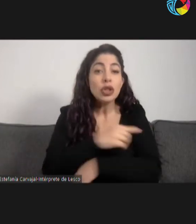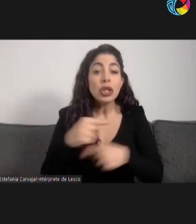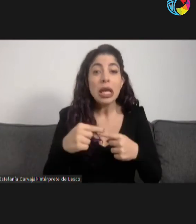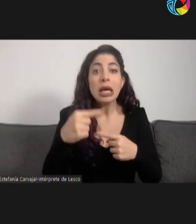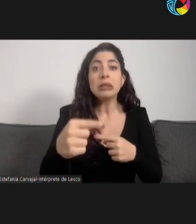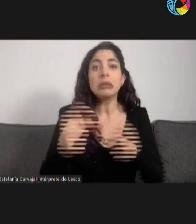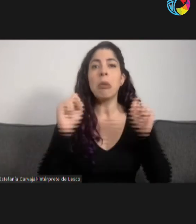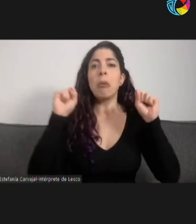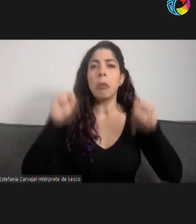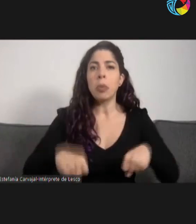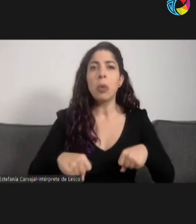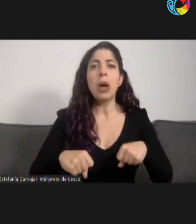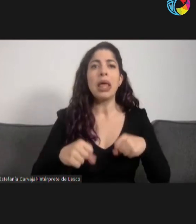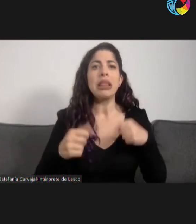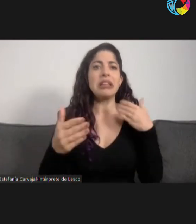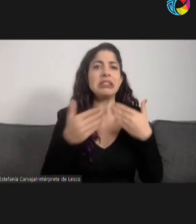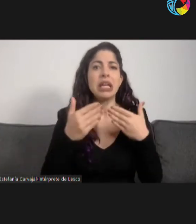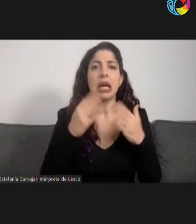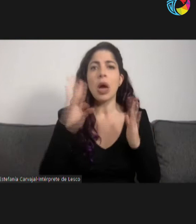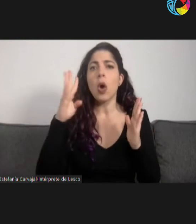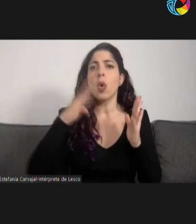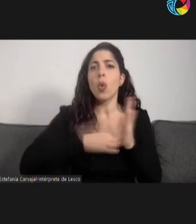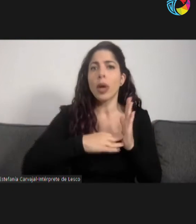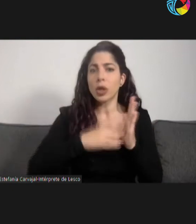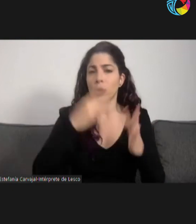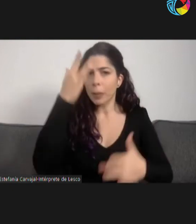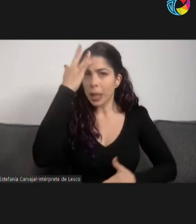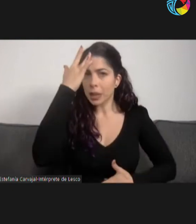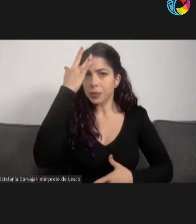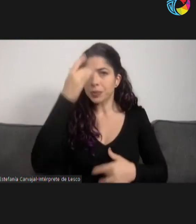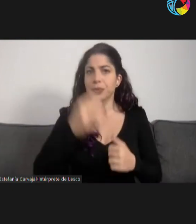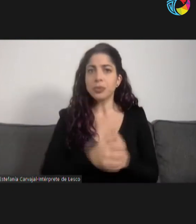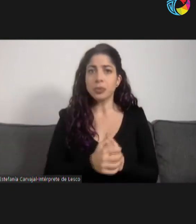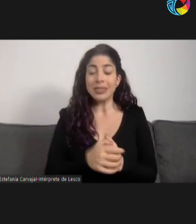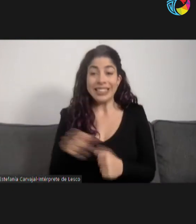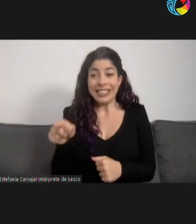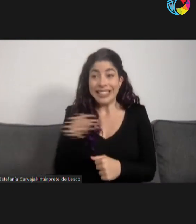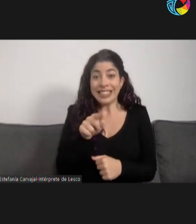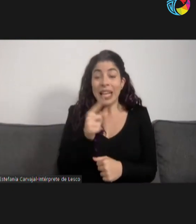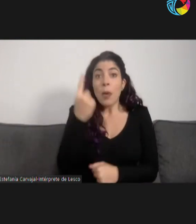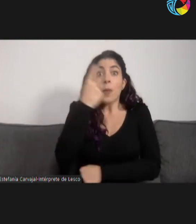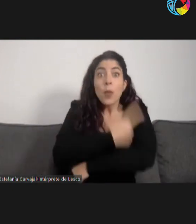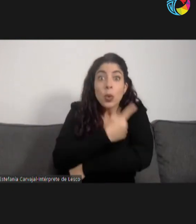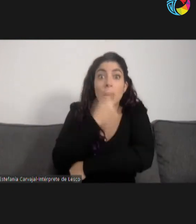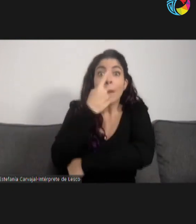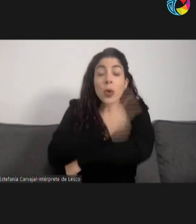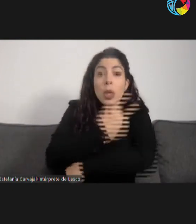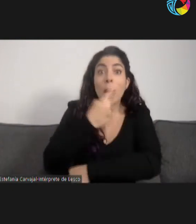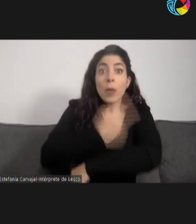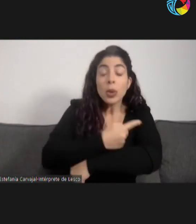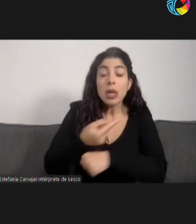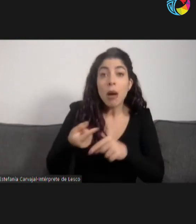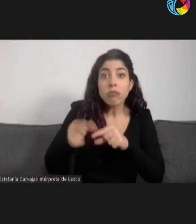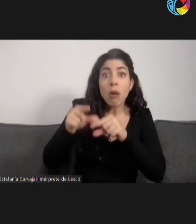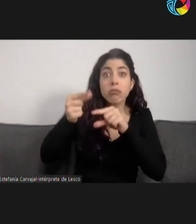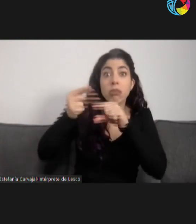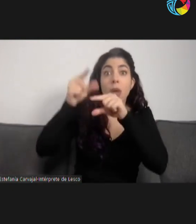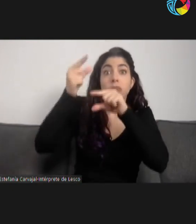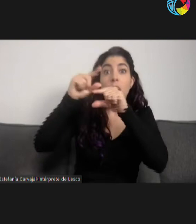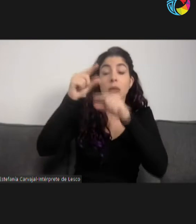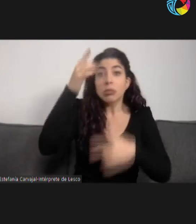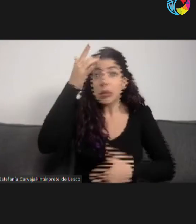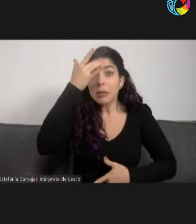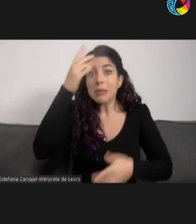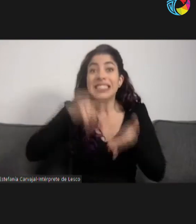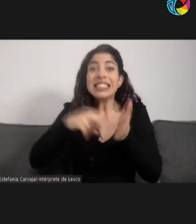a la suma cercana a 4.000 casos. Y esos casos, cada día que tenemos esta cifra de casos, esto representa que